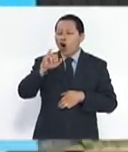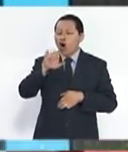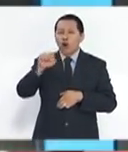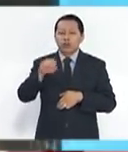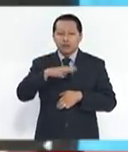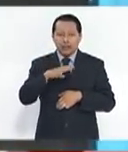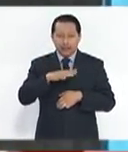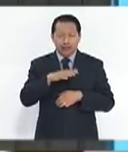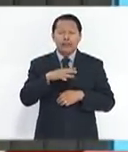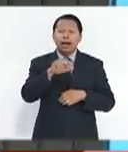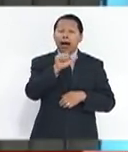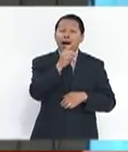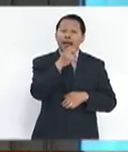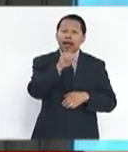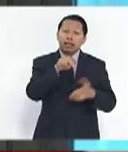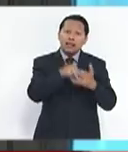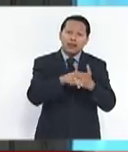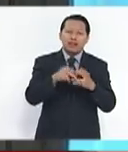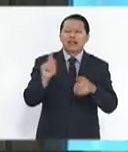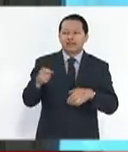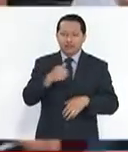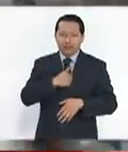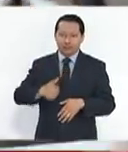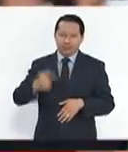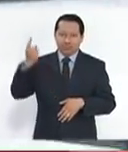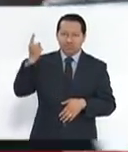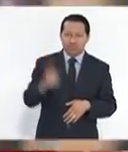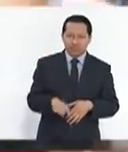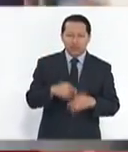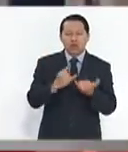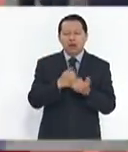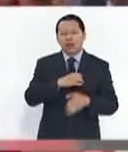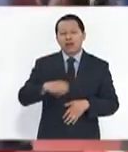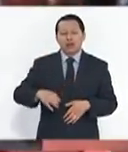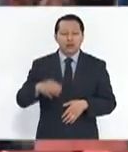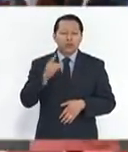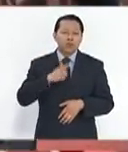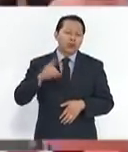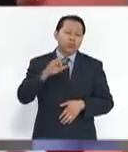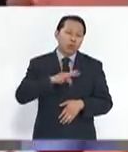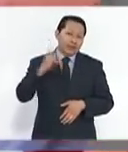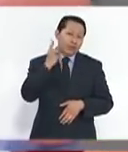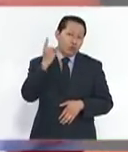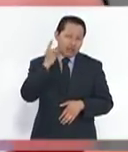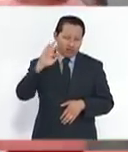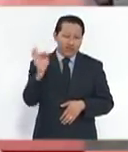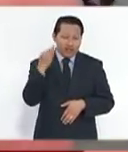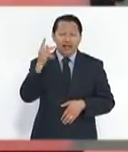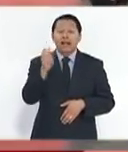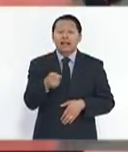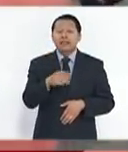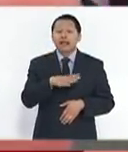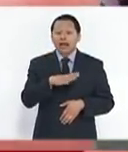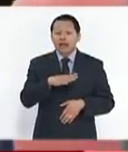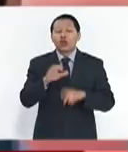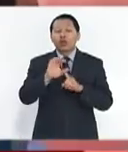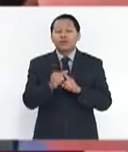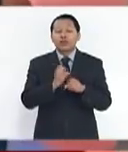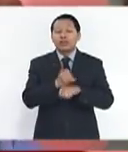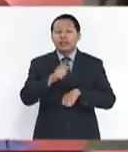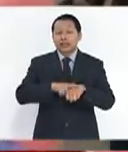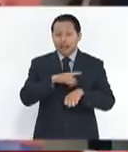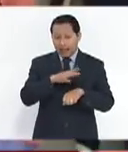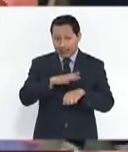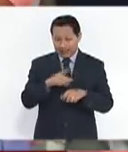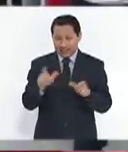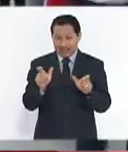a Adrián N. por órdenes del edil y candidato independiente a una diputación federal. Durante el desempeño de su cargo, la Comisión Estatal de Seguridad